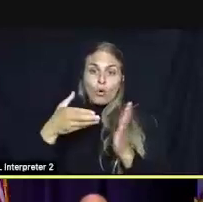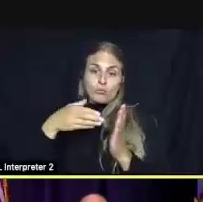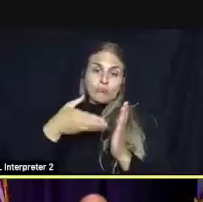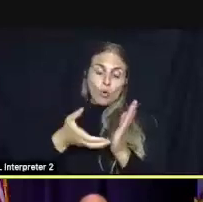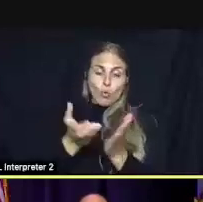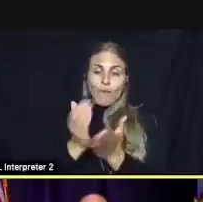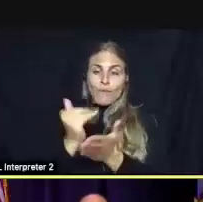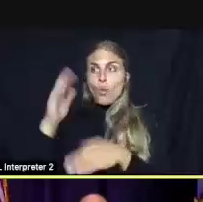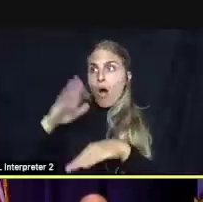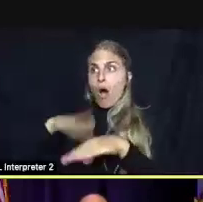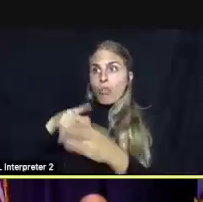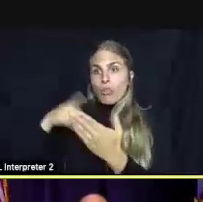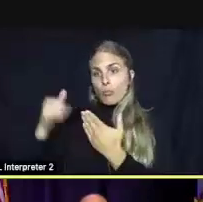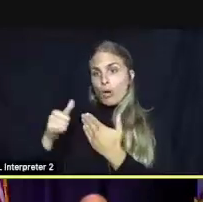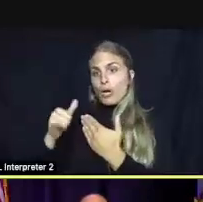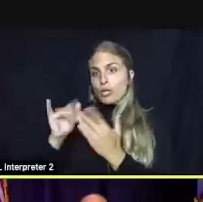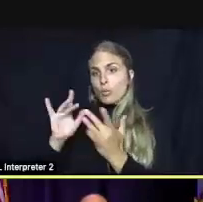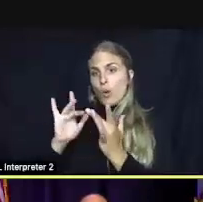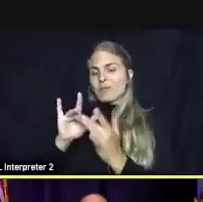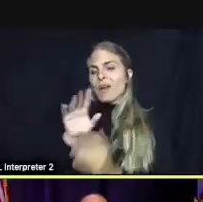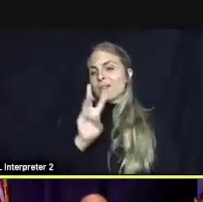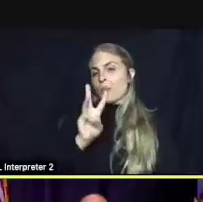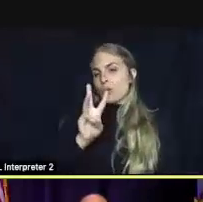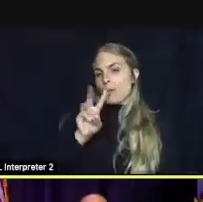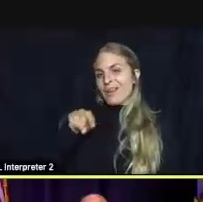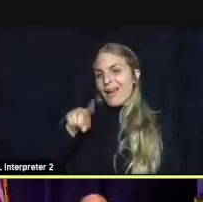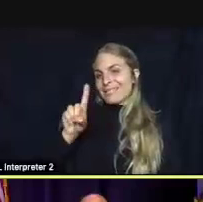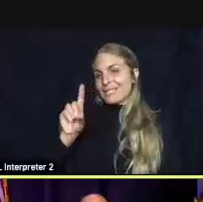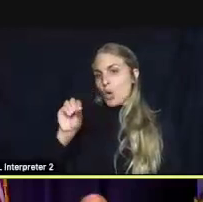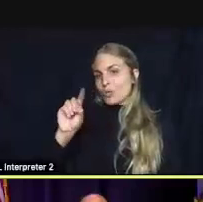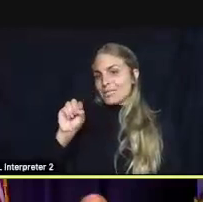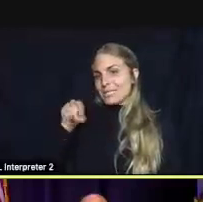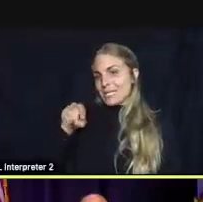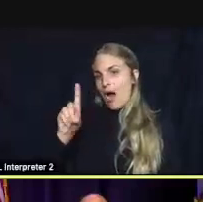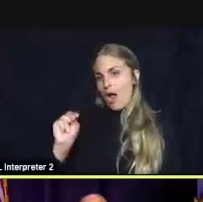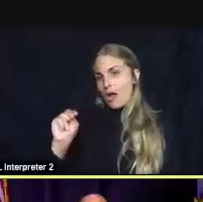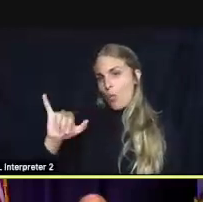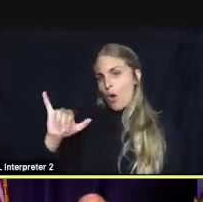puede ser revisado en el sitio web del proyecto